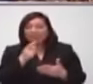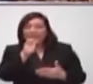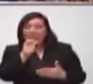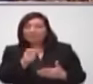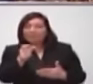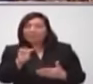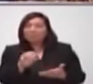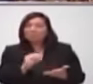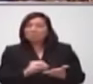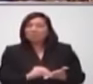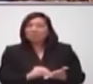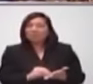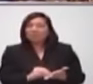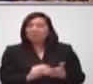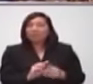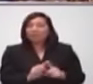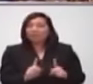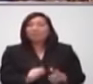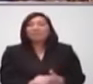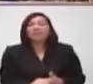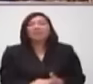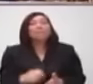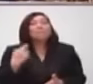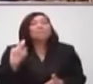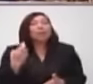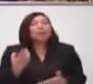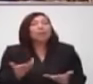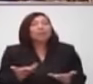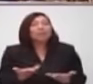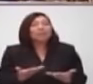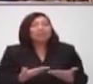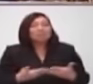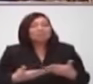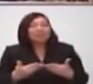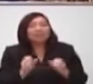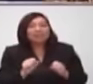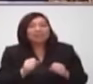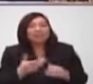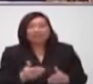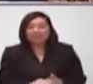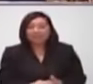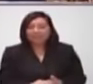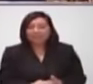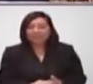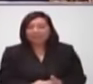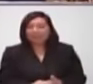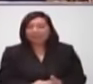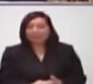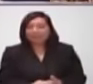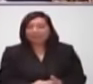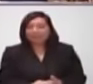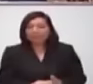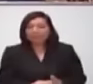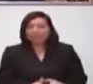ciudadano, más allá de una diferencia política en cuanto a la demarcación que existe al respecto.